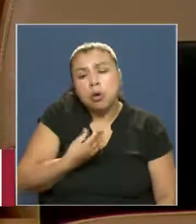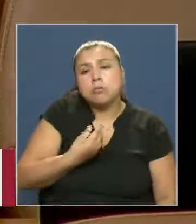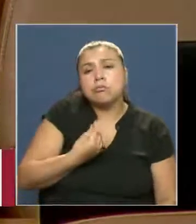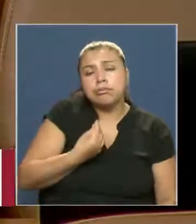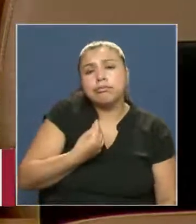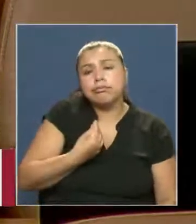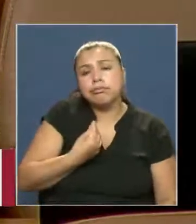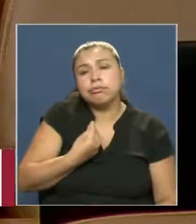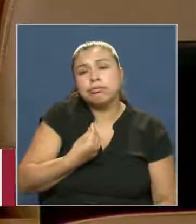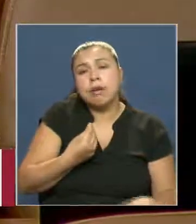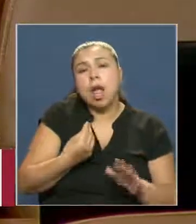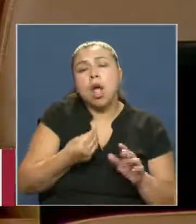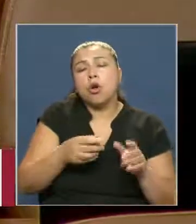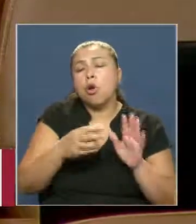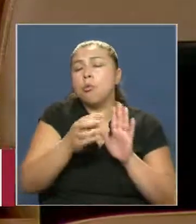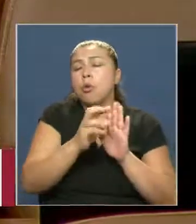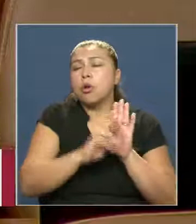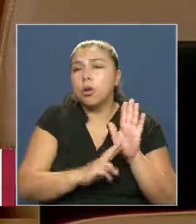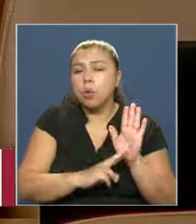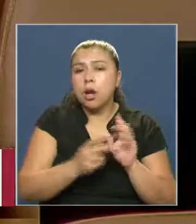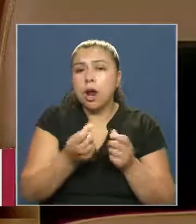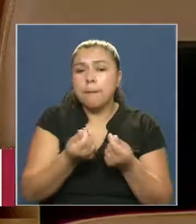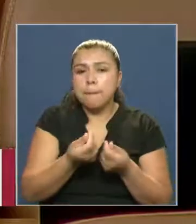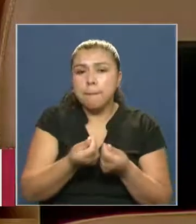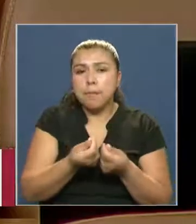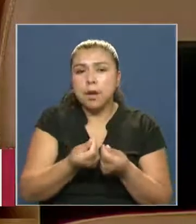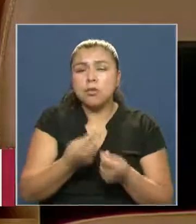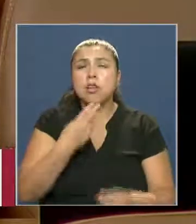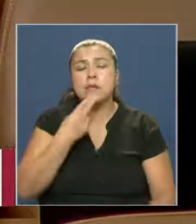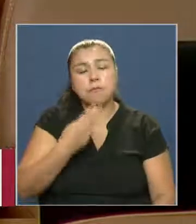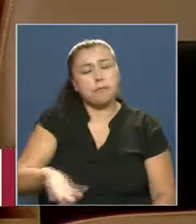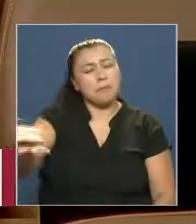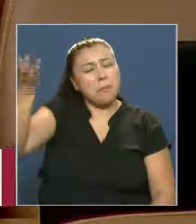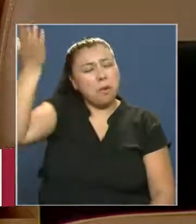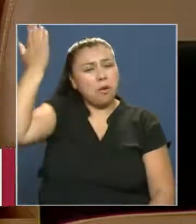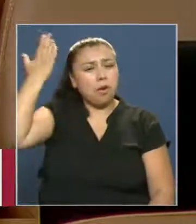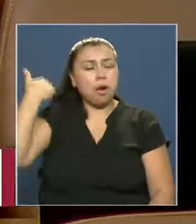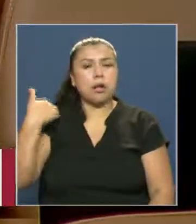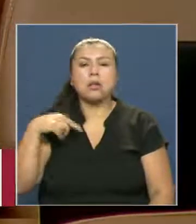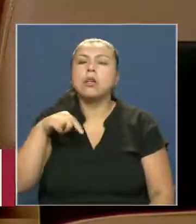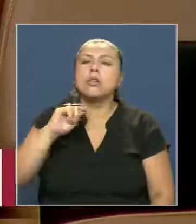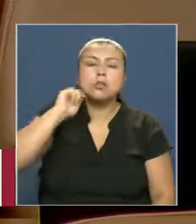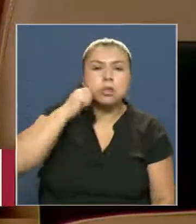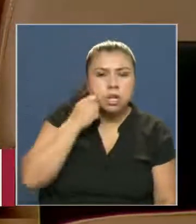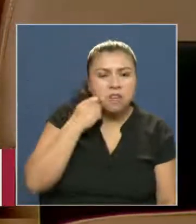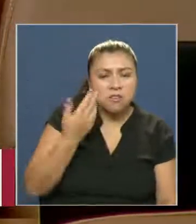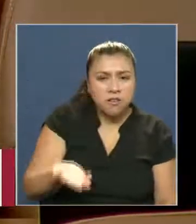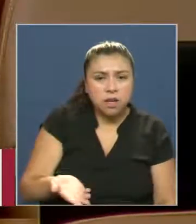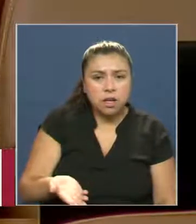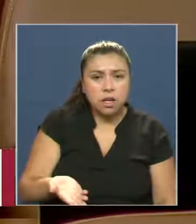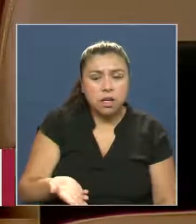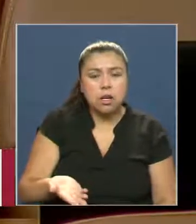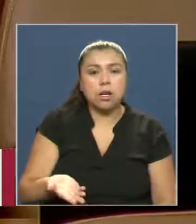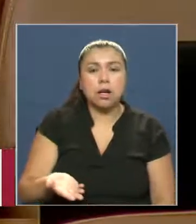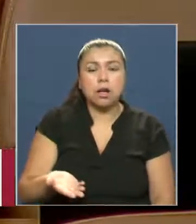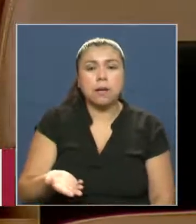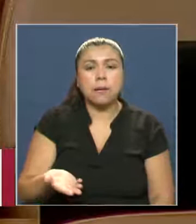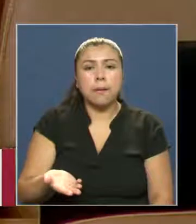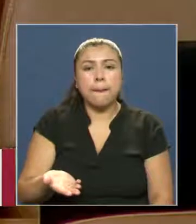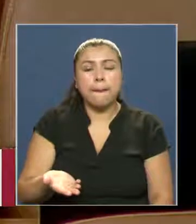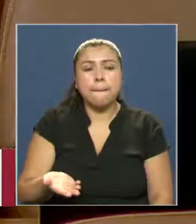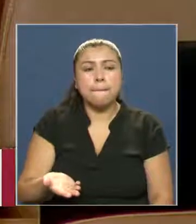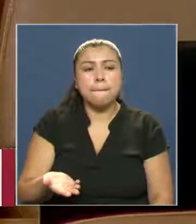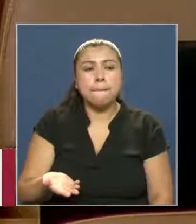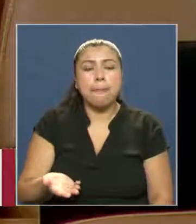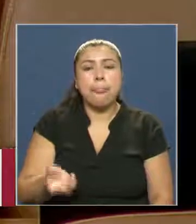de precios porque la vivimos en el pasado. Y lo que eso atrae y que eso significa que un burócrata